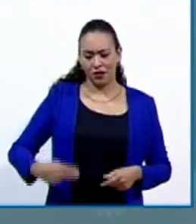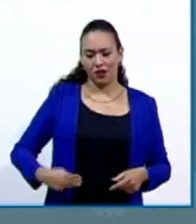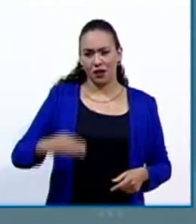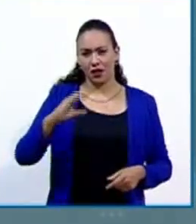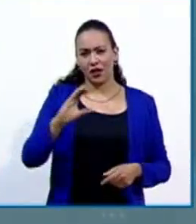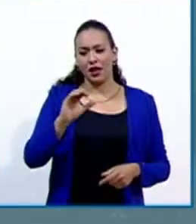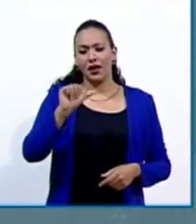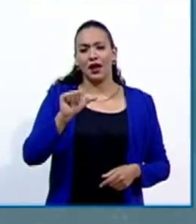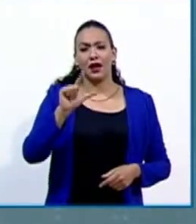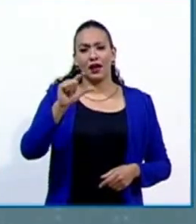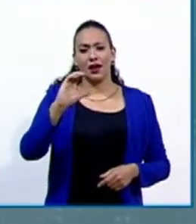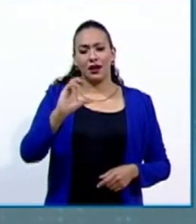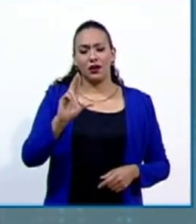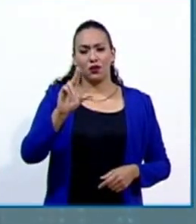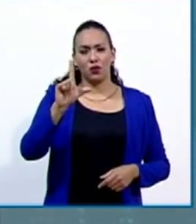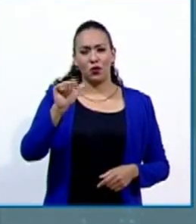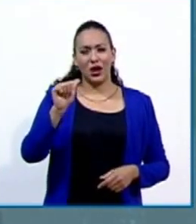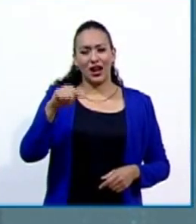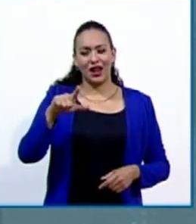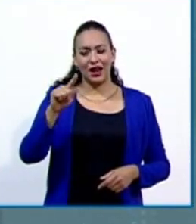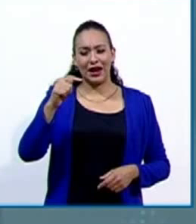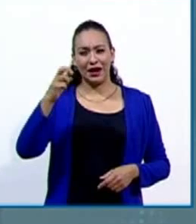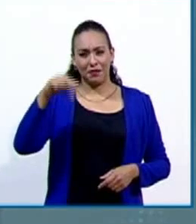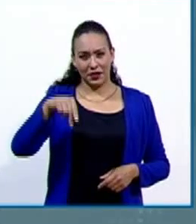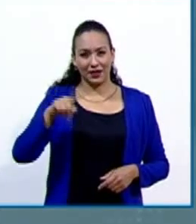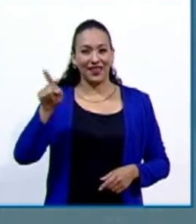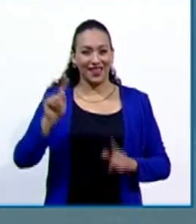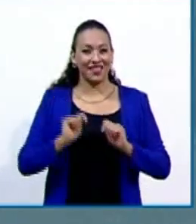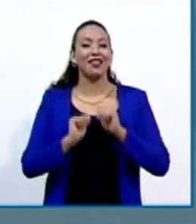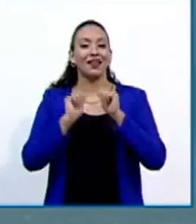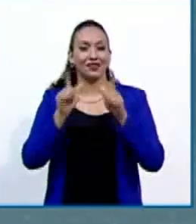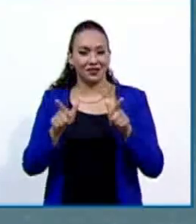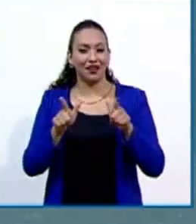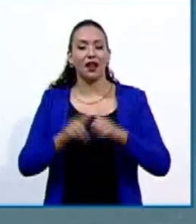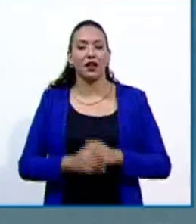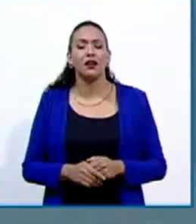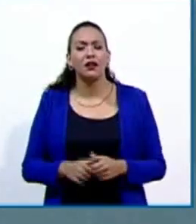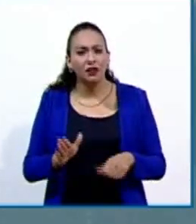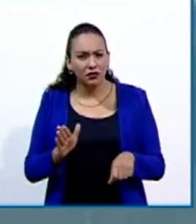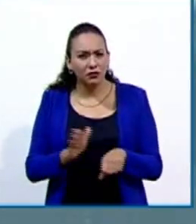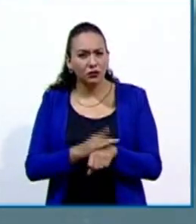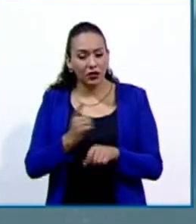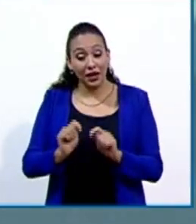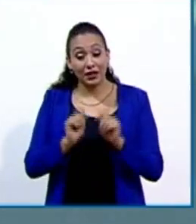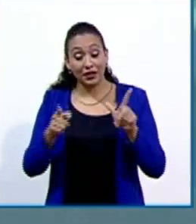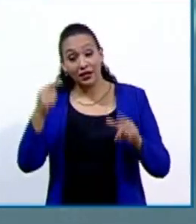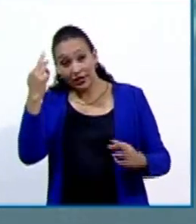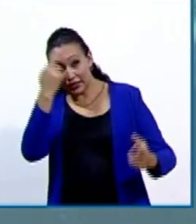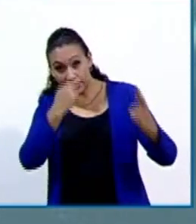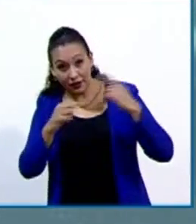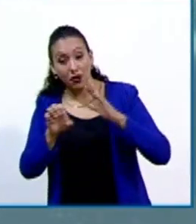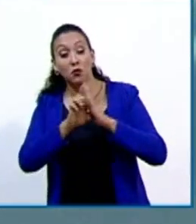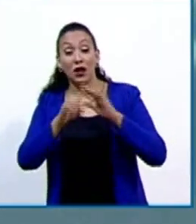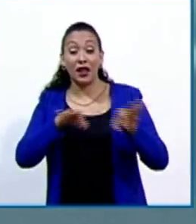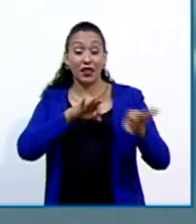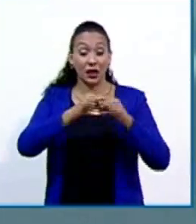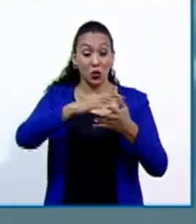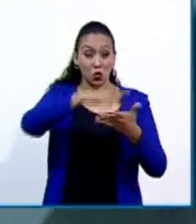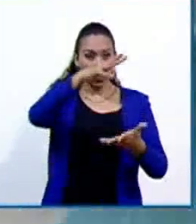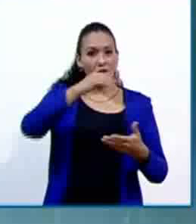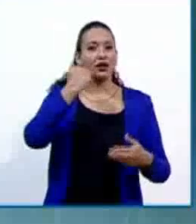Calpulalpan, Tlaxcala, con el objetivo de garantizar una atención oportuna a los justiciables y desahogar la carga laboral